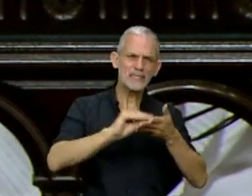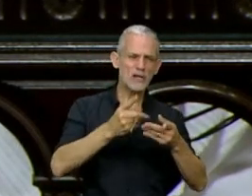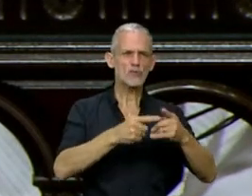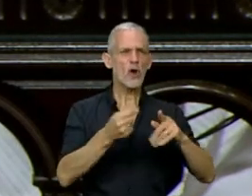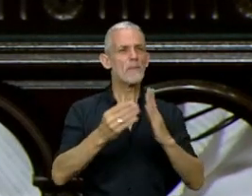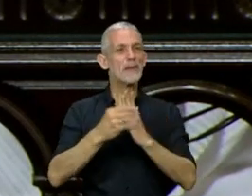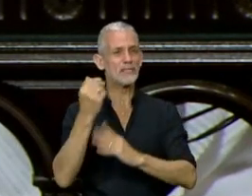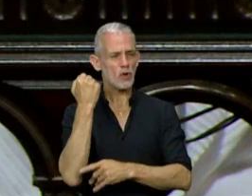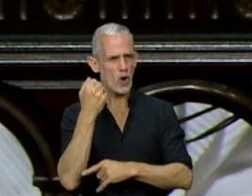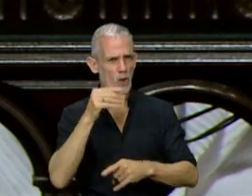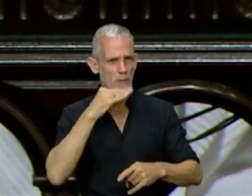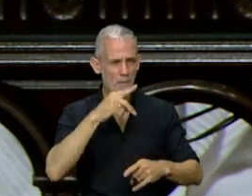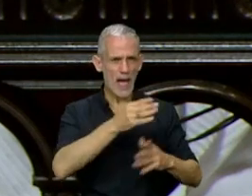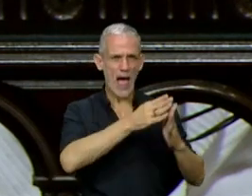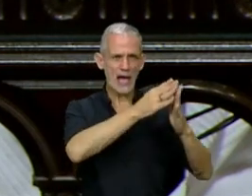el Ministro de Economía